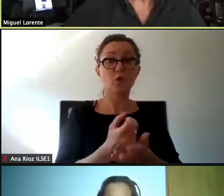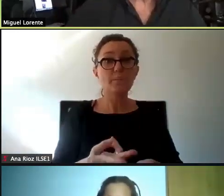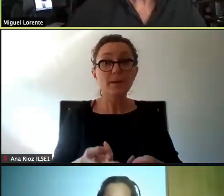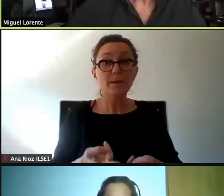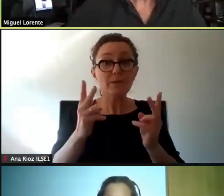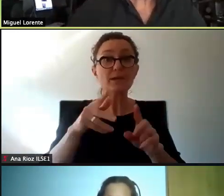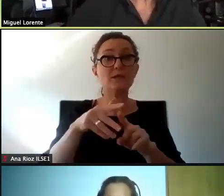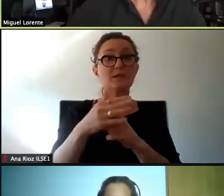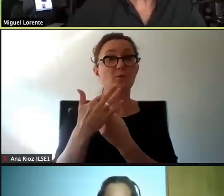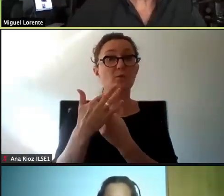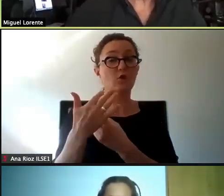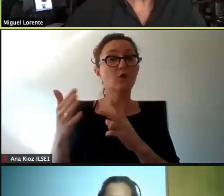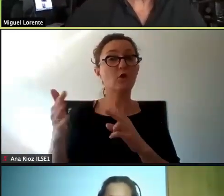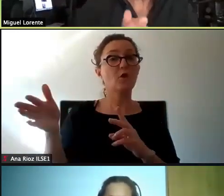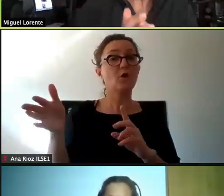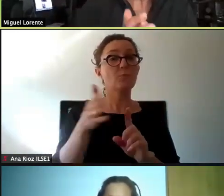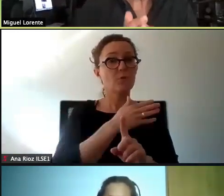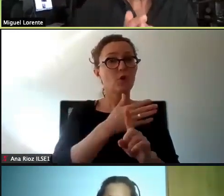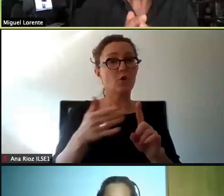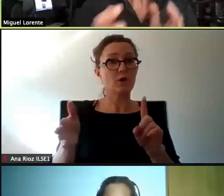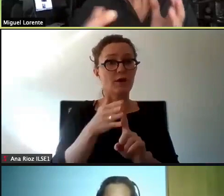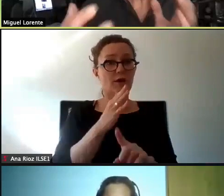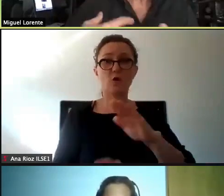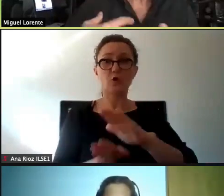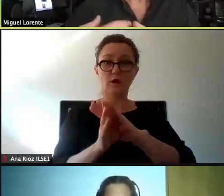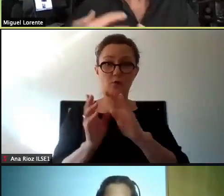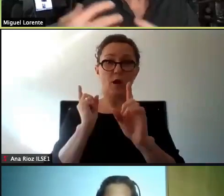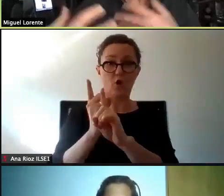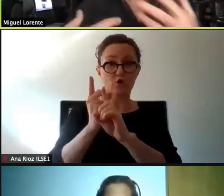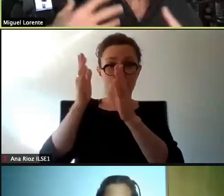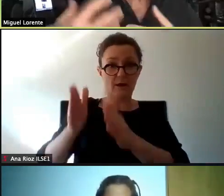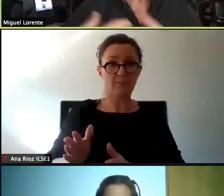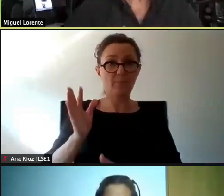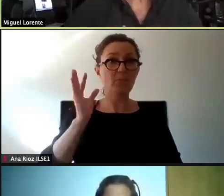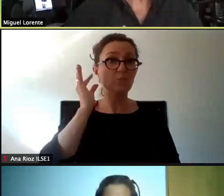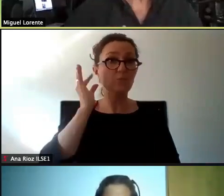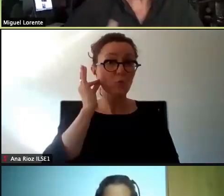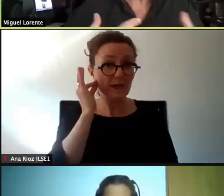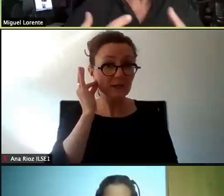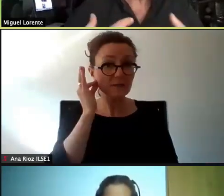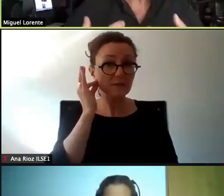de violencia se mantenga sobre ellas. Y eso es por